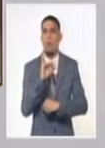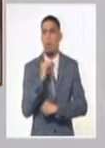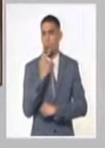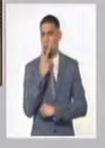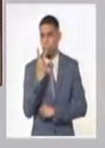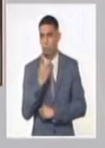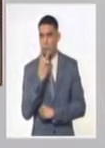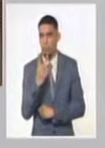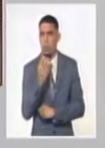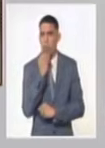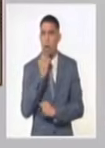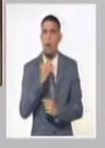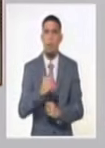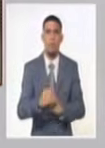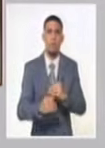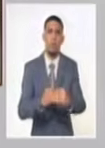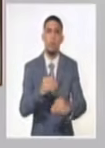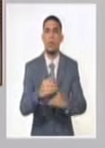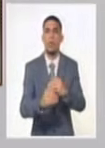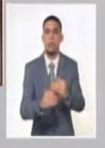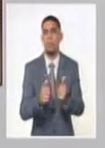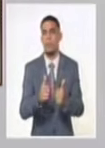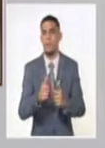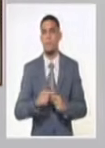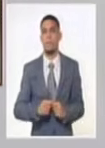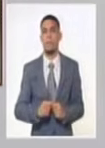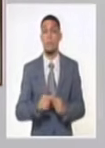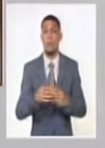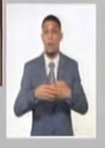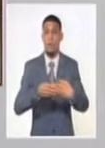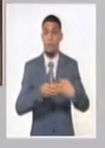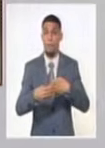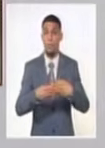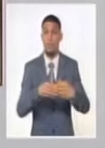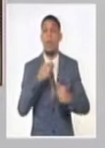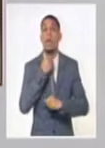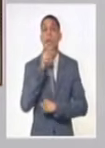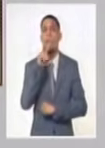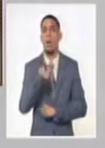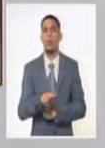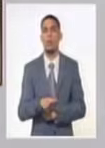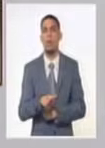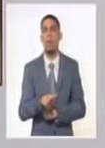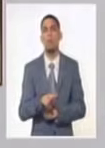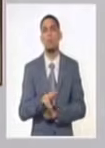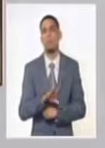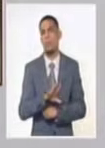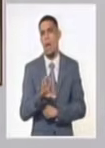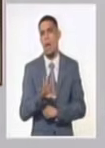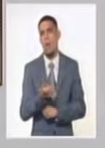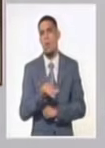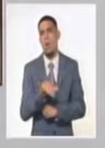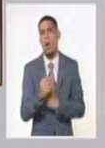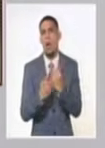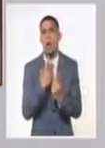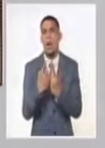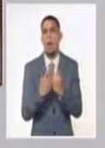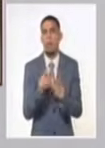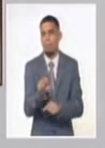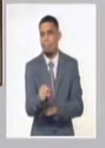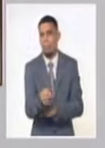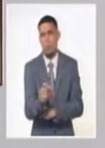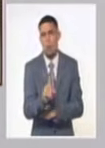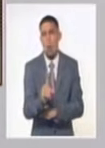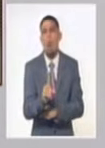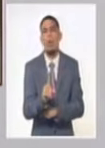siendo un proceso exitoso. Hemos flexibilizado mucho la evaluación sin que pierda rigor, pero hay muchas variantes para hacer